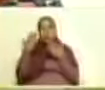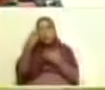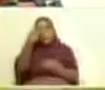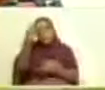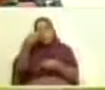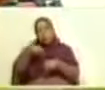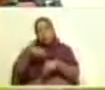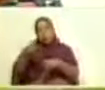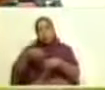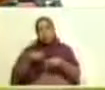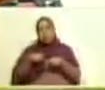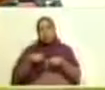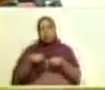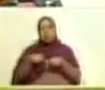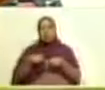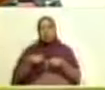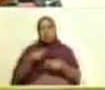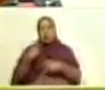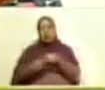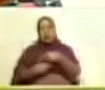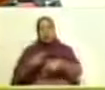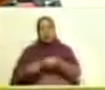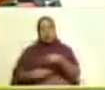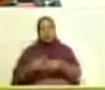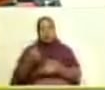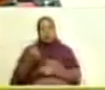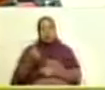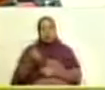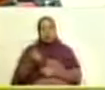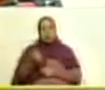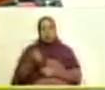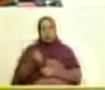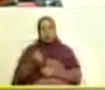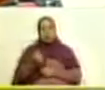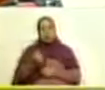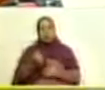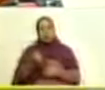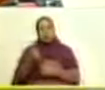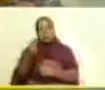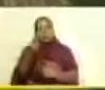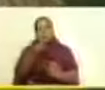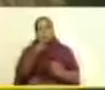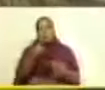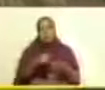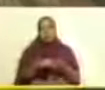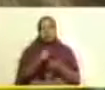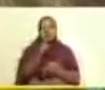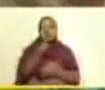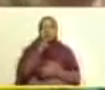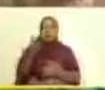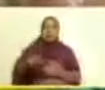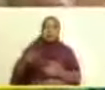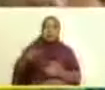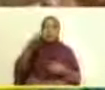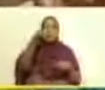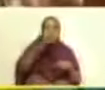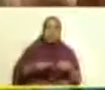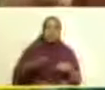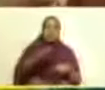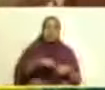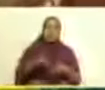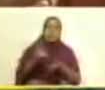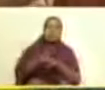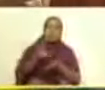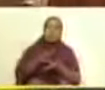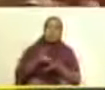acuerdo, hay que hacer una revolución financiera para que el dinero del crédito llegue a quien lo necesita, en las